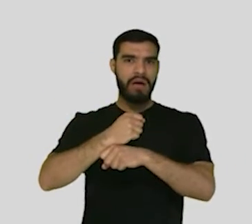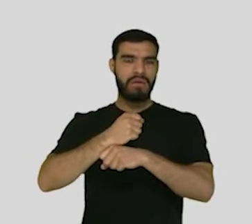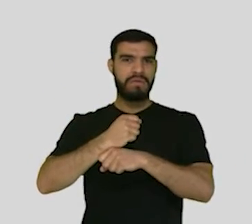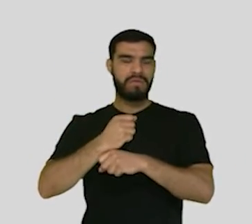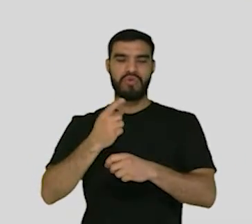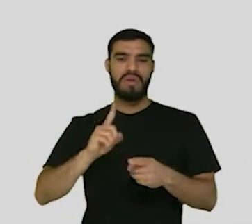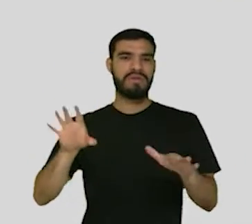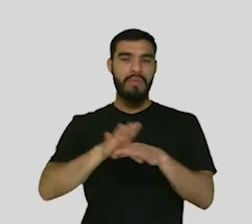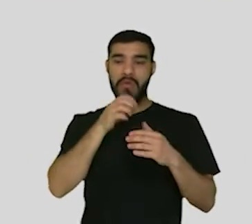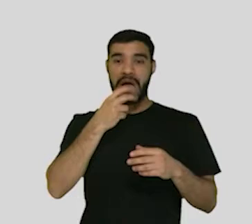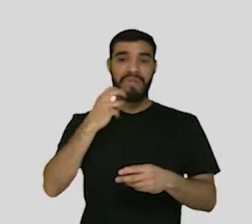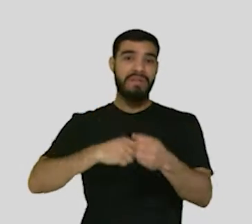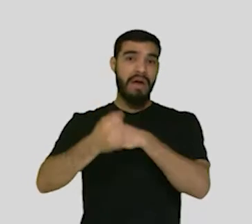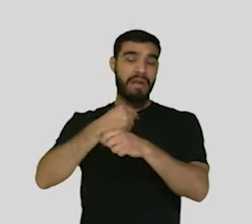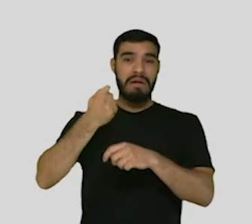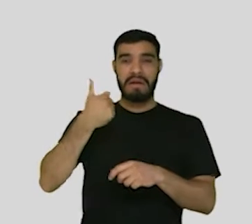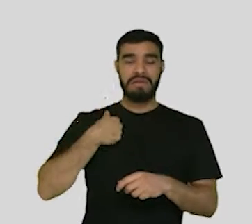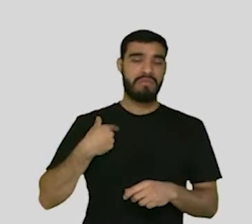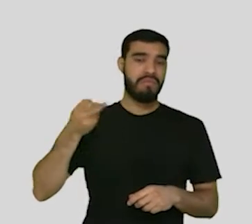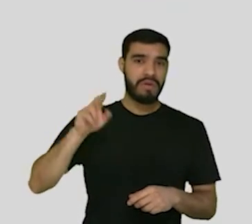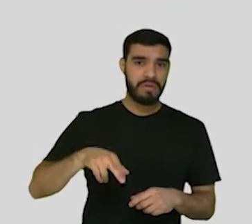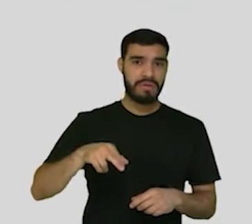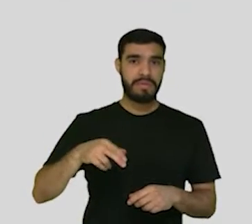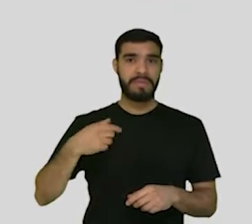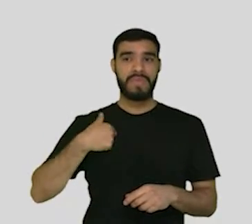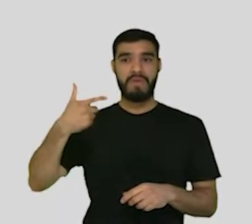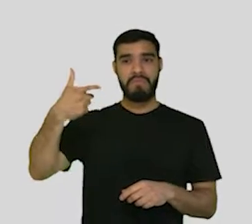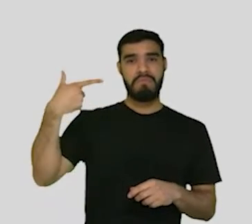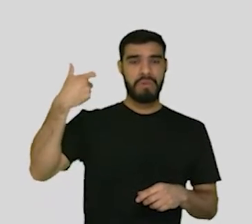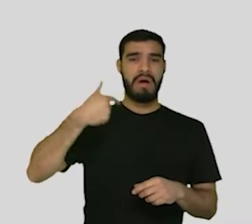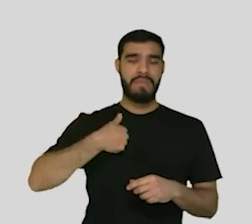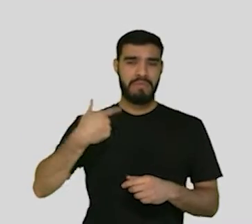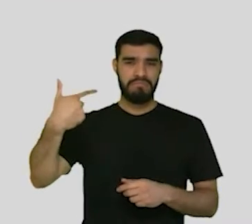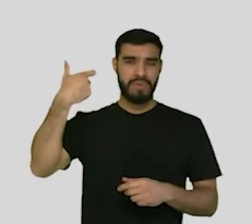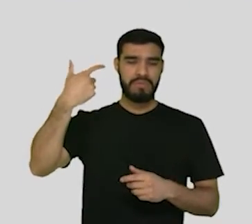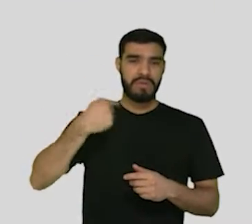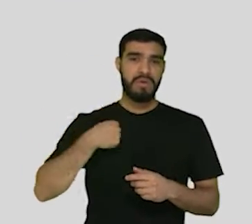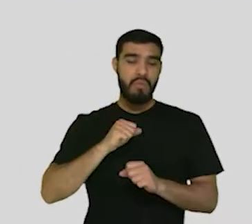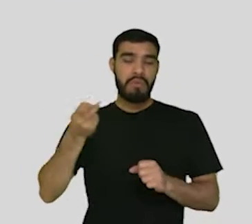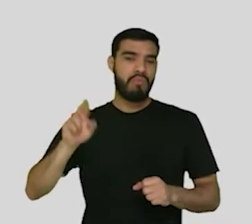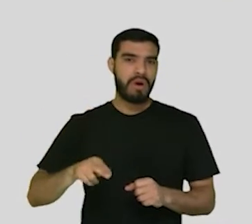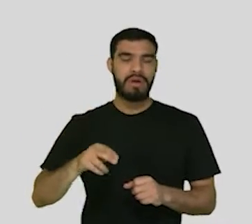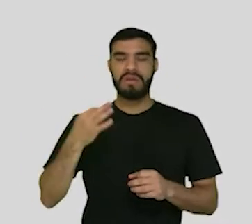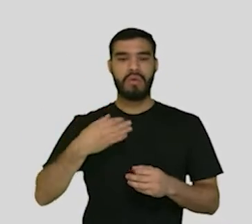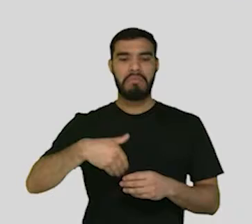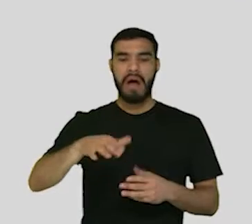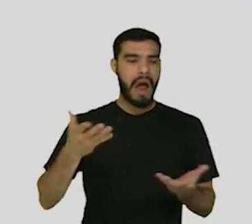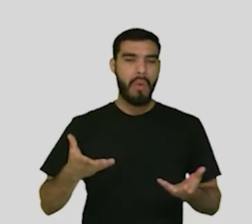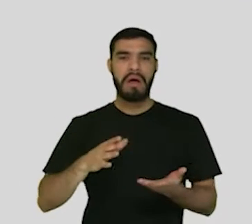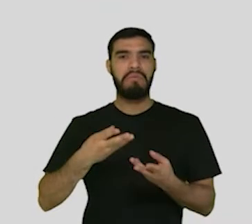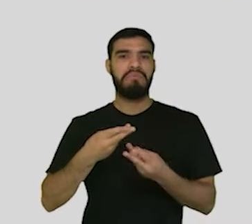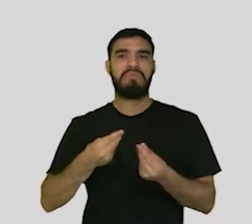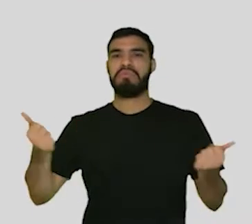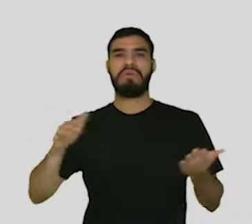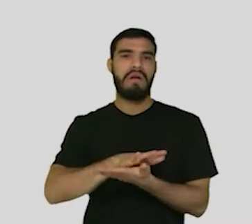a moto lleva 20 años amo ñandera pupongo oye yuca pesa guata pisape y merire se aye yuca